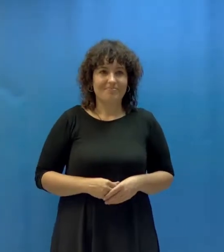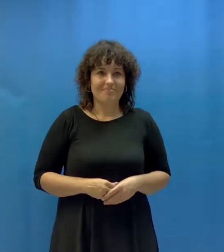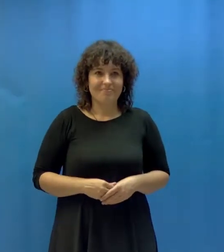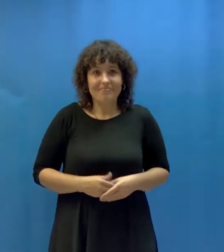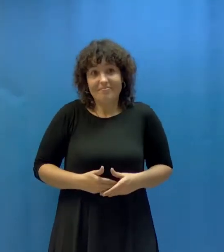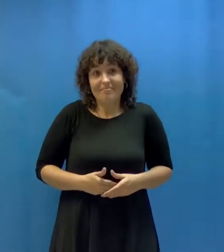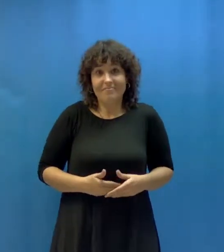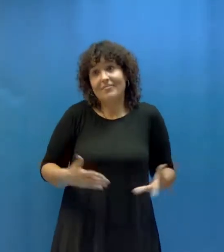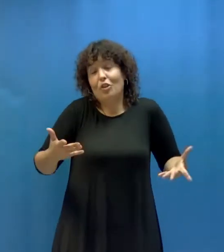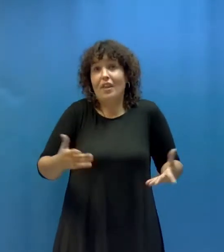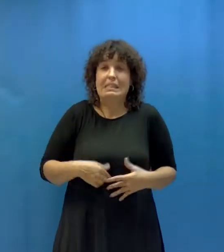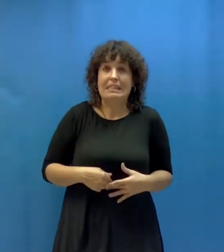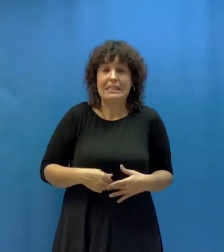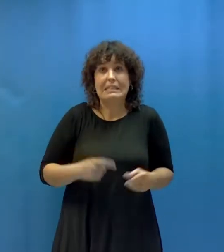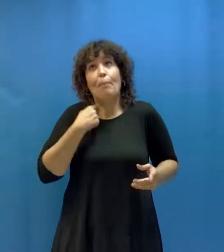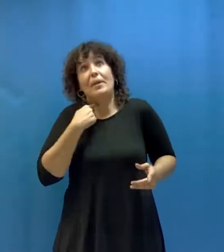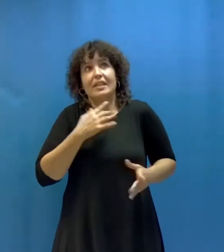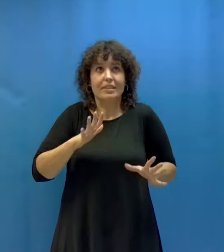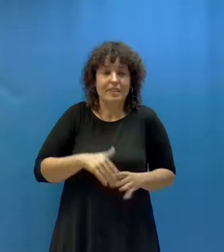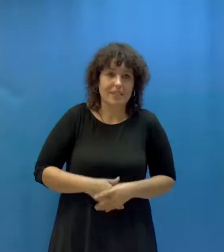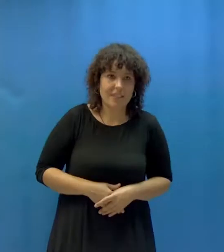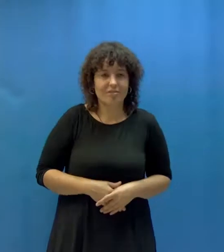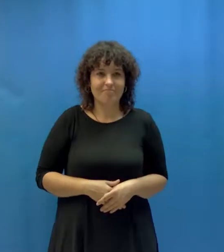Pues a ver por dónde voy. Pues